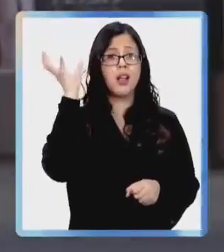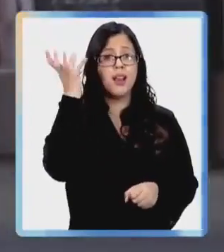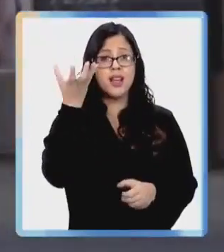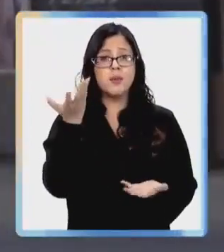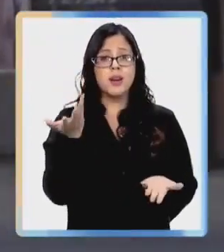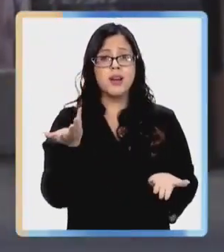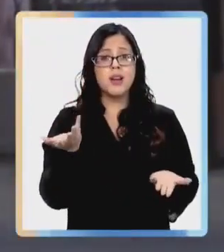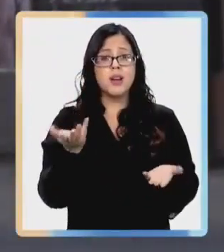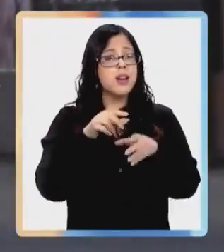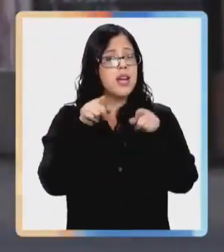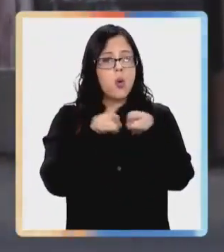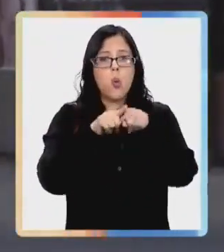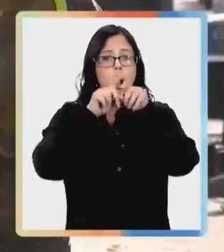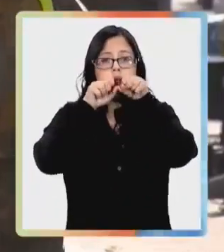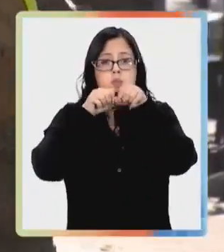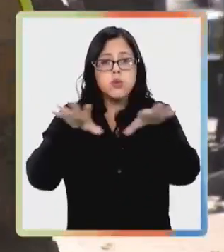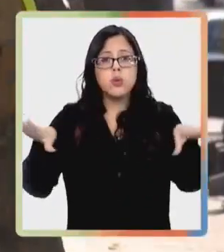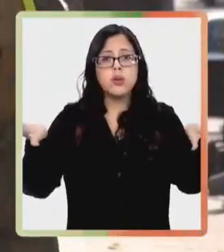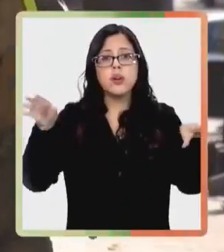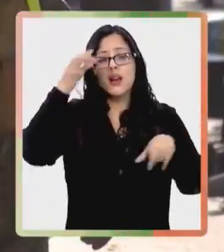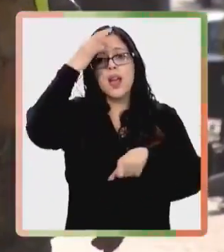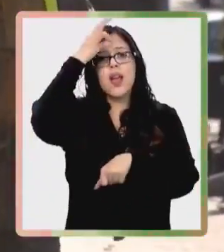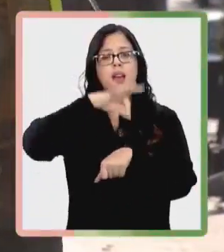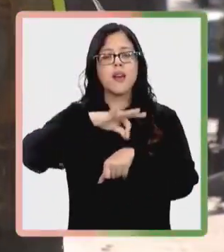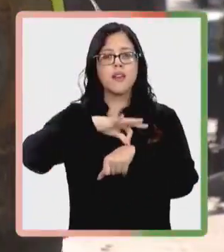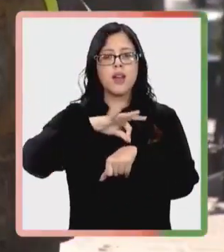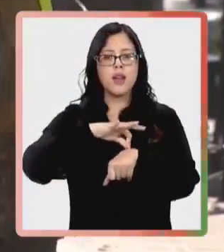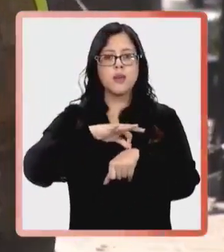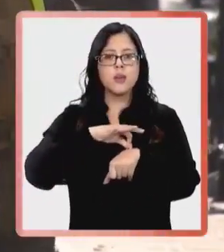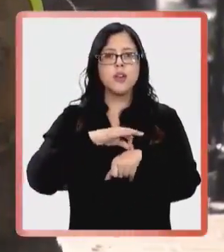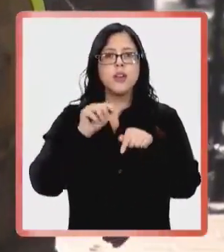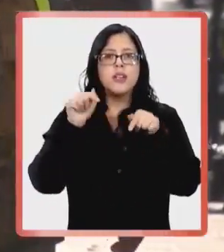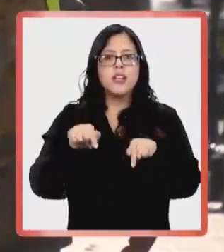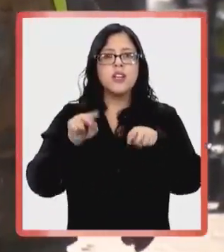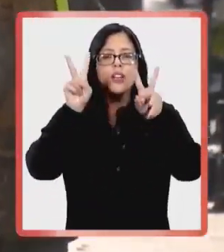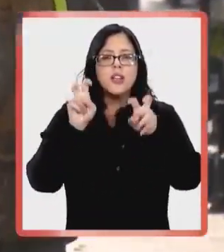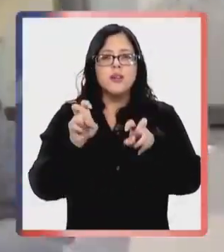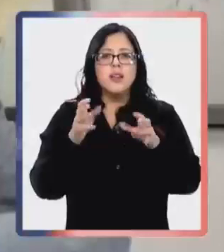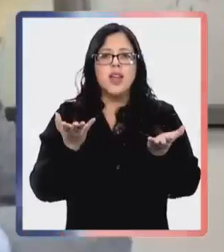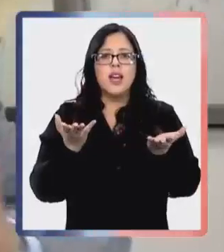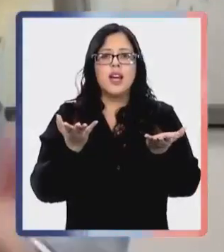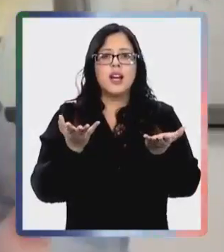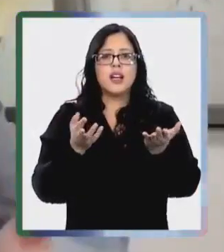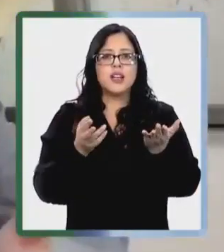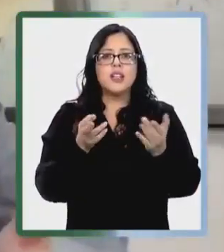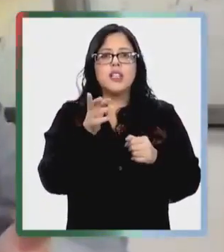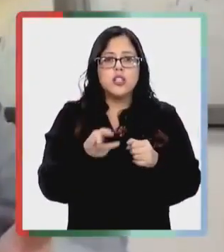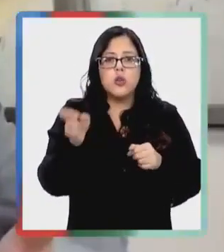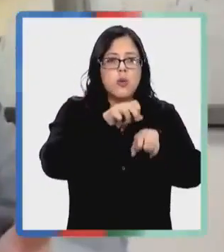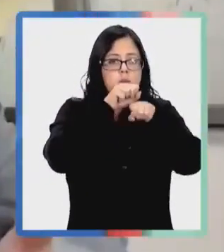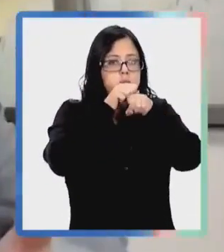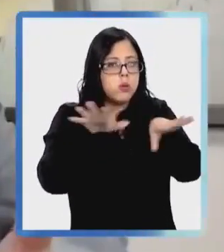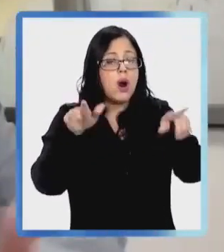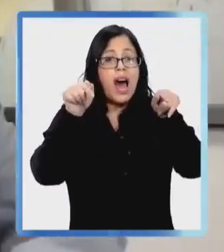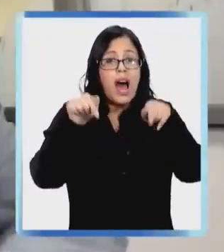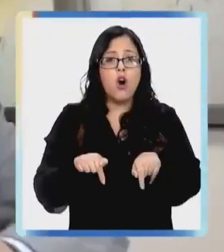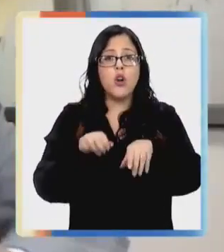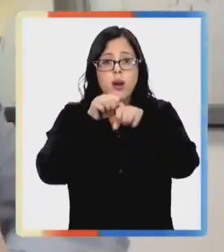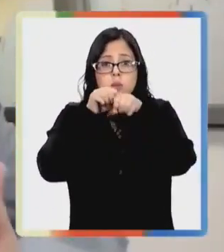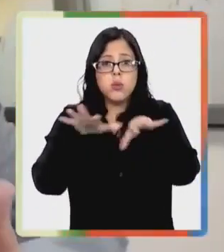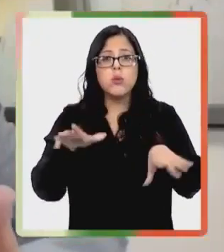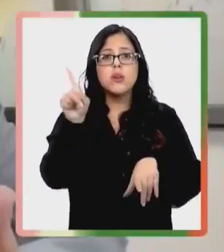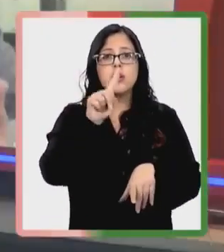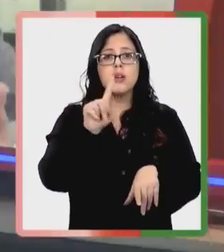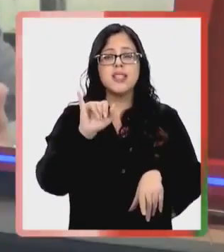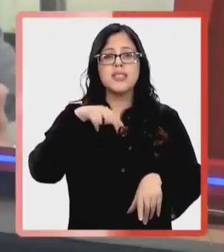del clima. El virus se transmite igual. De todas maneras, son oleadas de virus, porque ahora tenemos